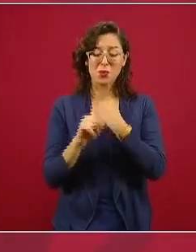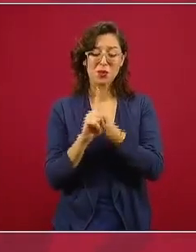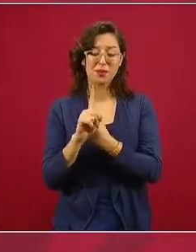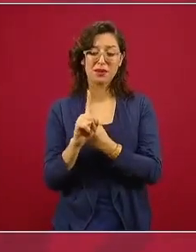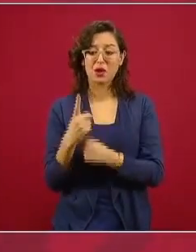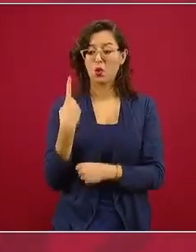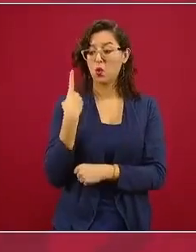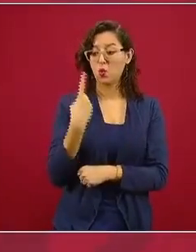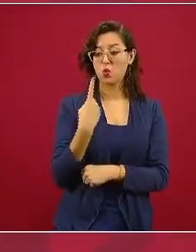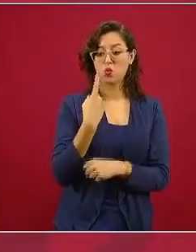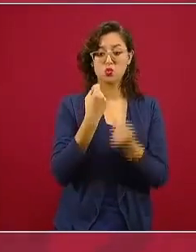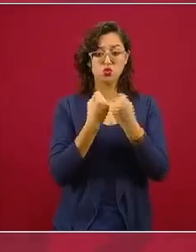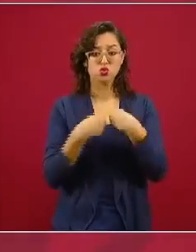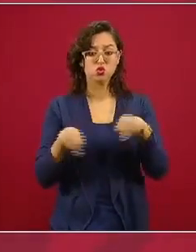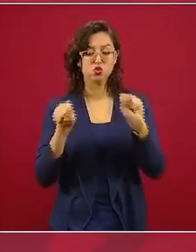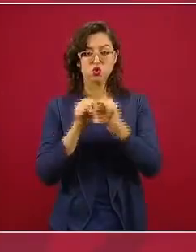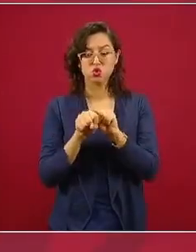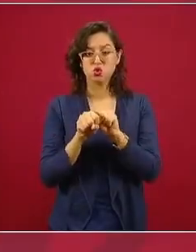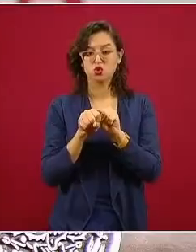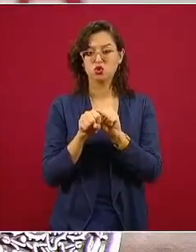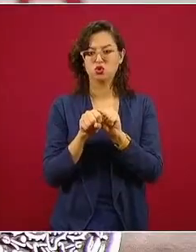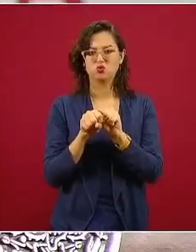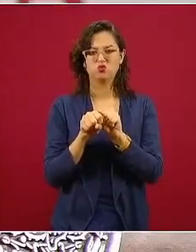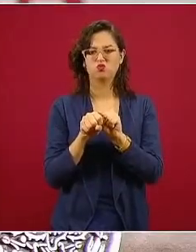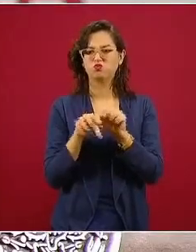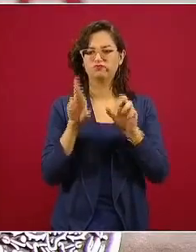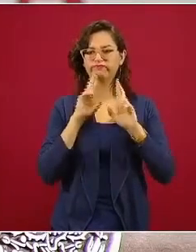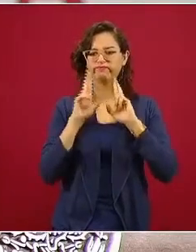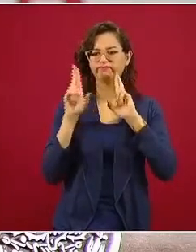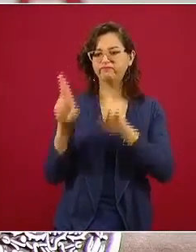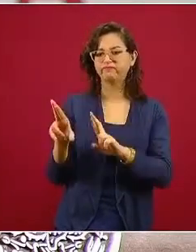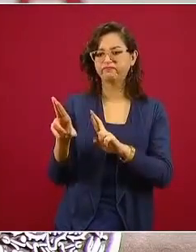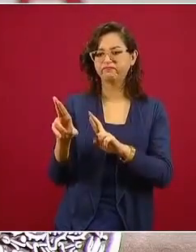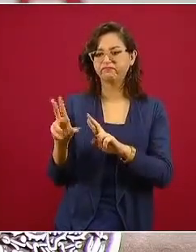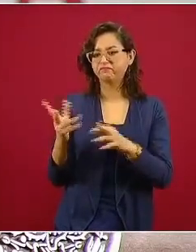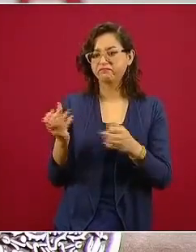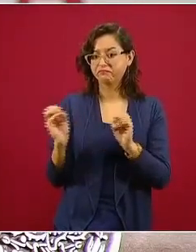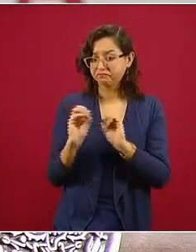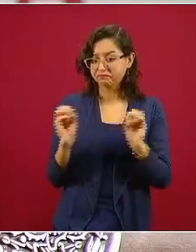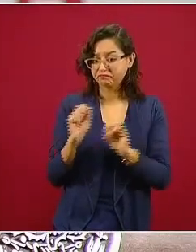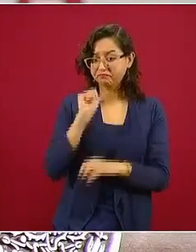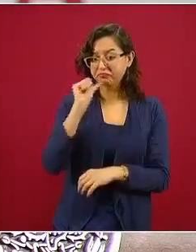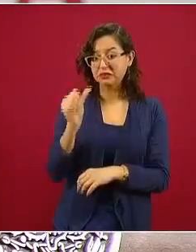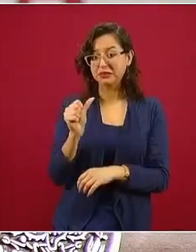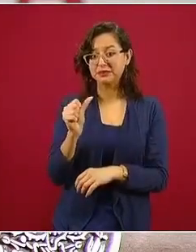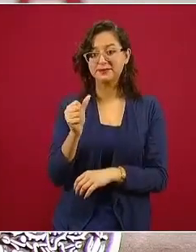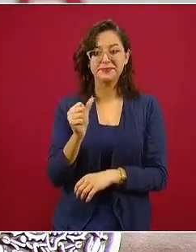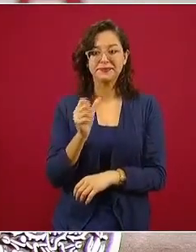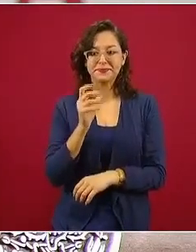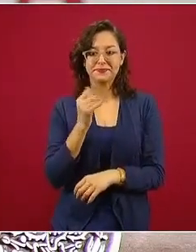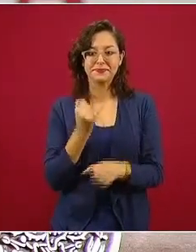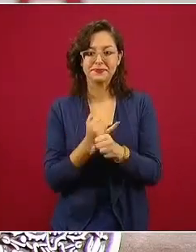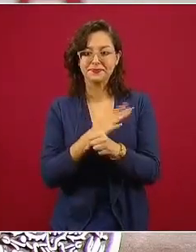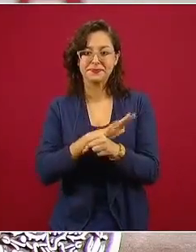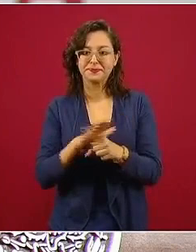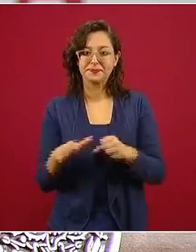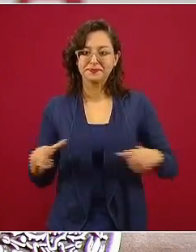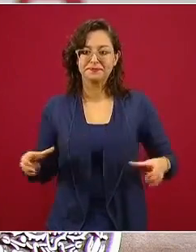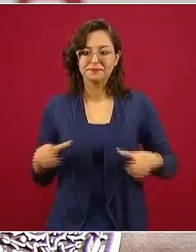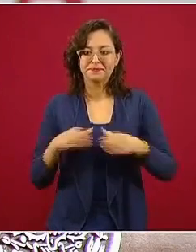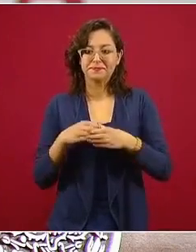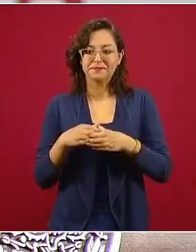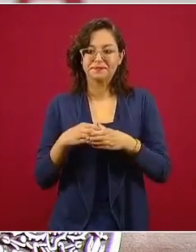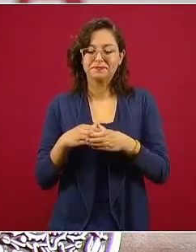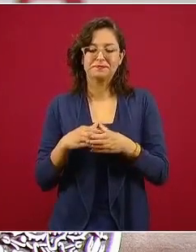socios no respondía, no se formaba el panel. La gran ventaja en